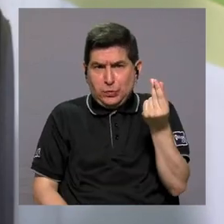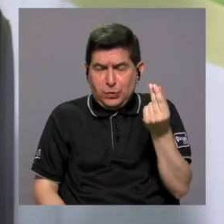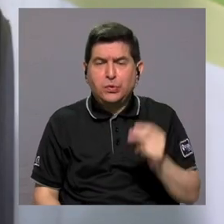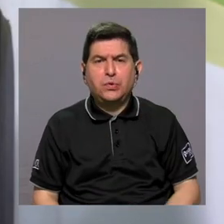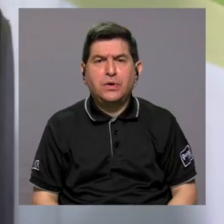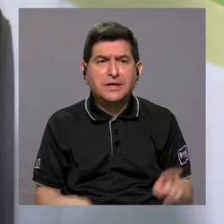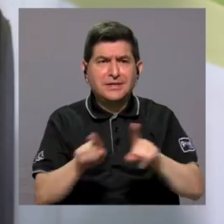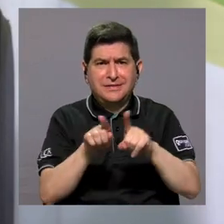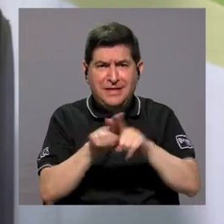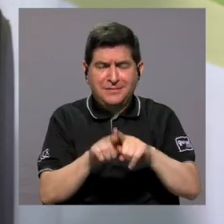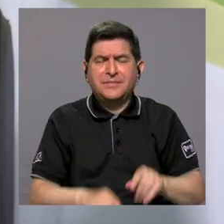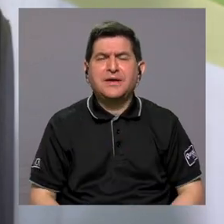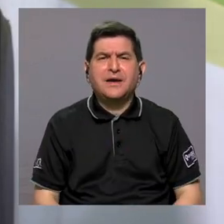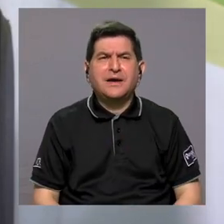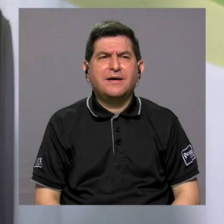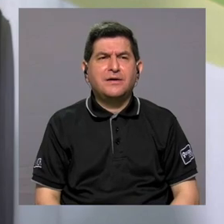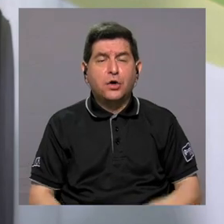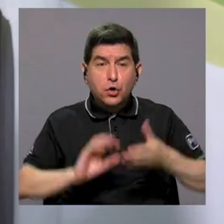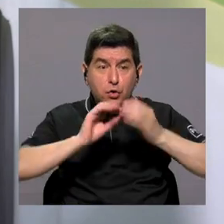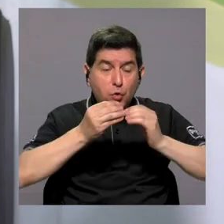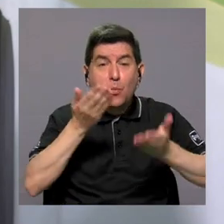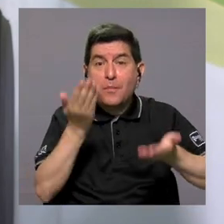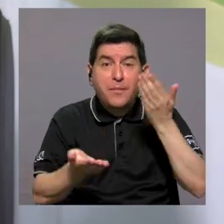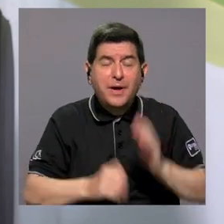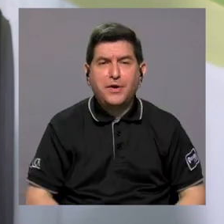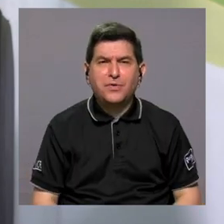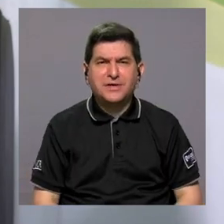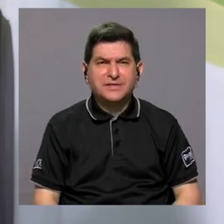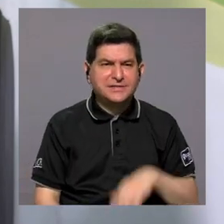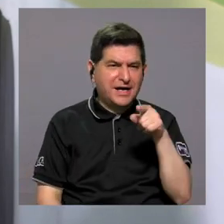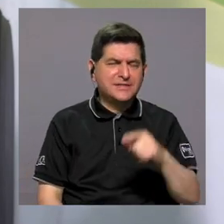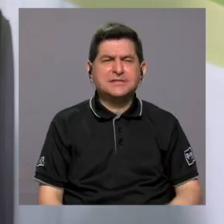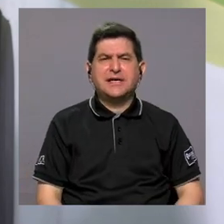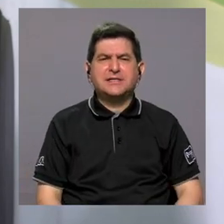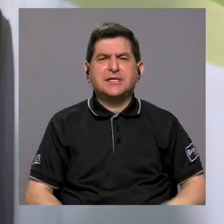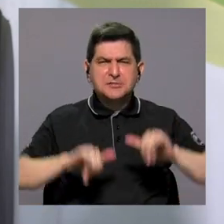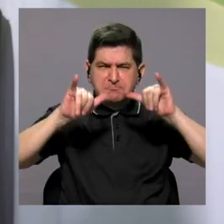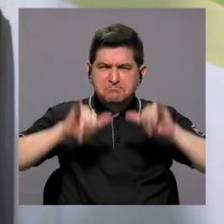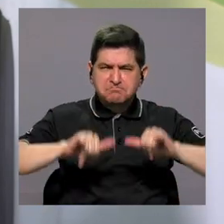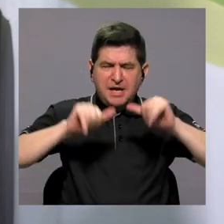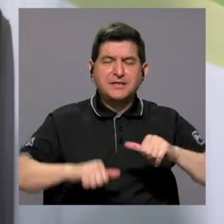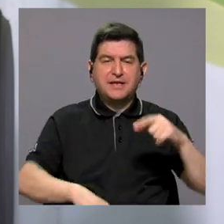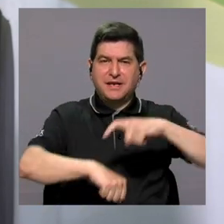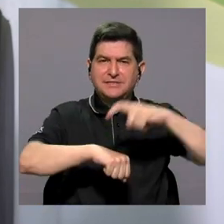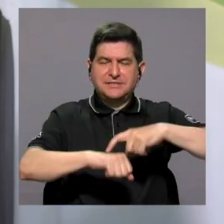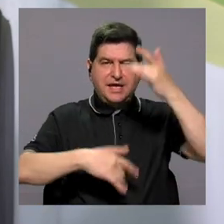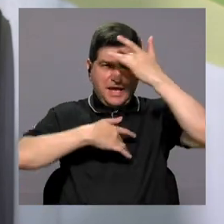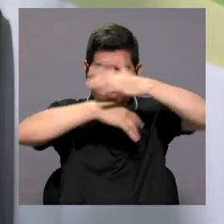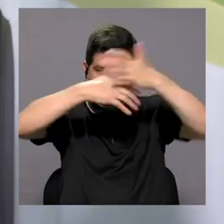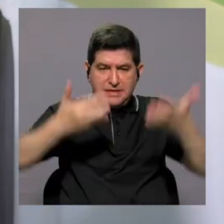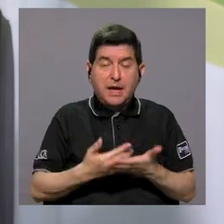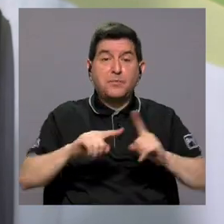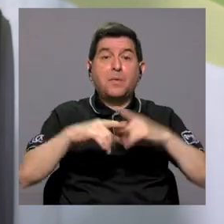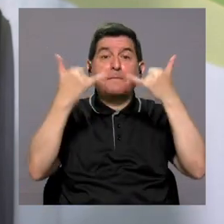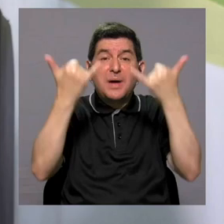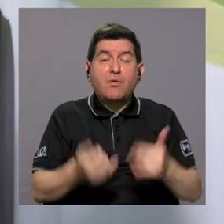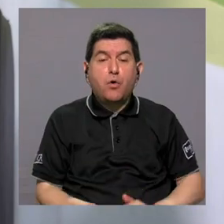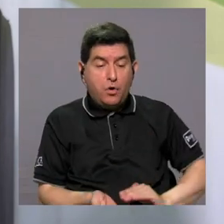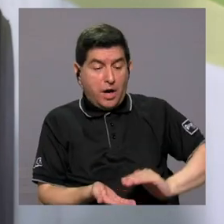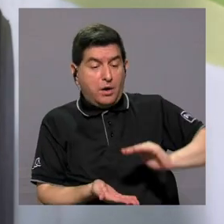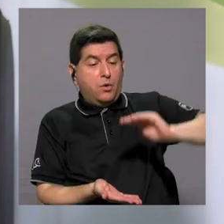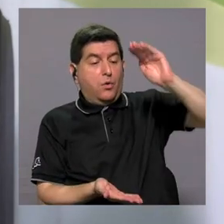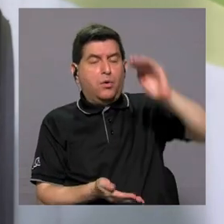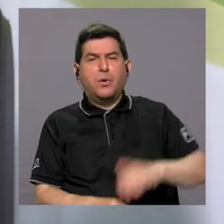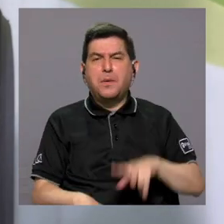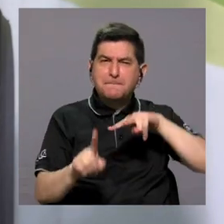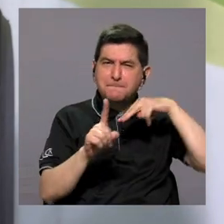un costo de la vida más alto un dato que había estado en niveles muy estables durante la pandemia sin embargo ahora eso está subiendo cuál es